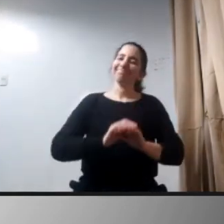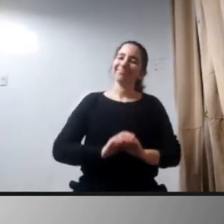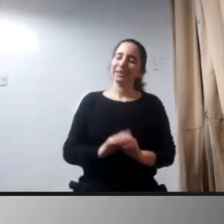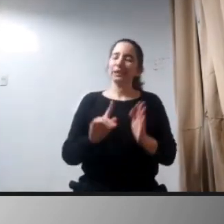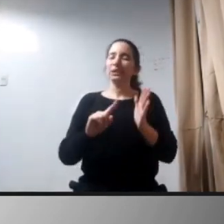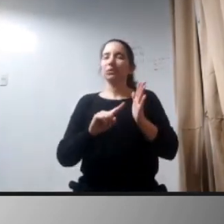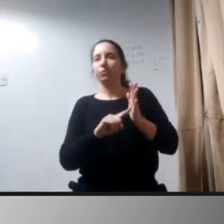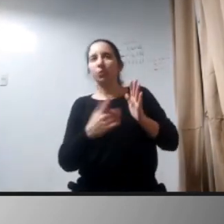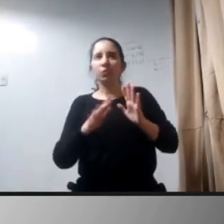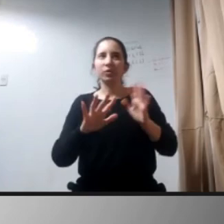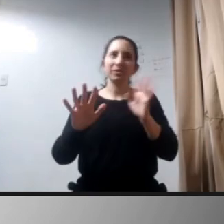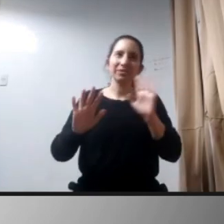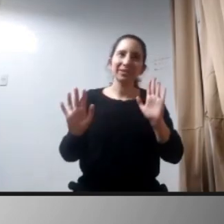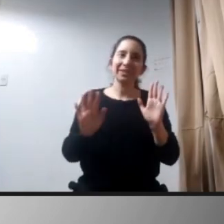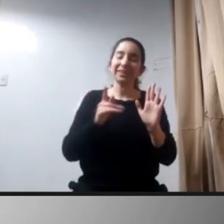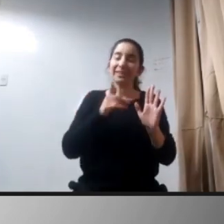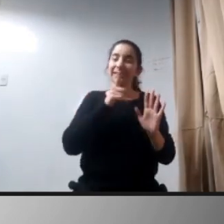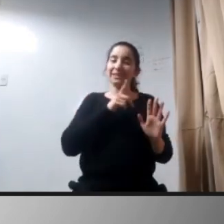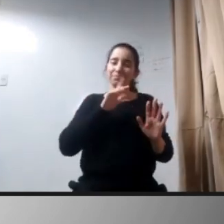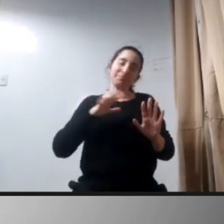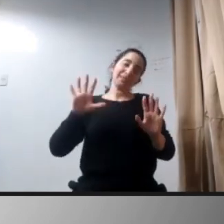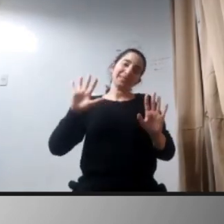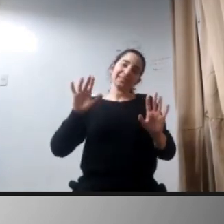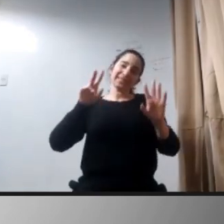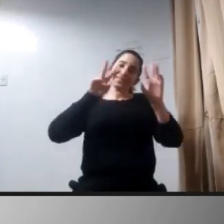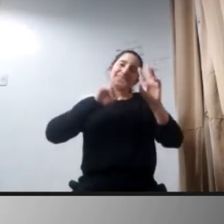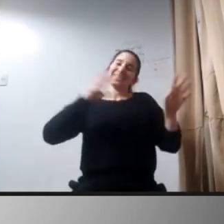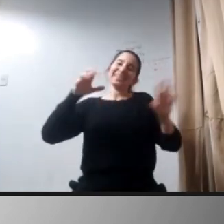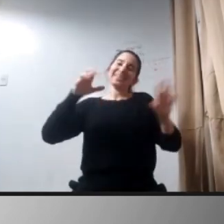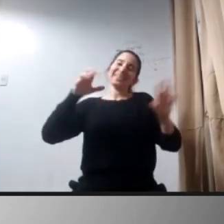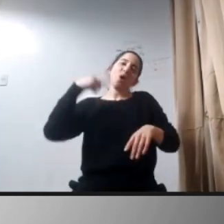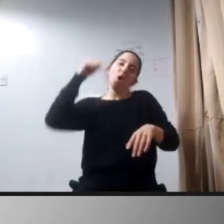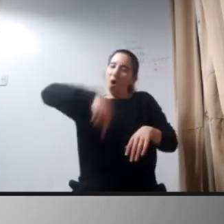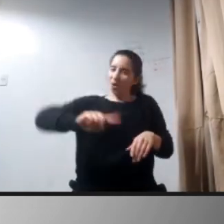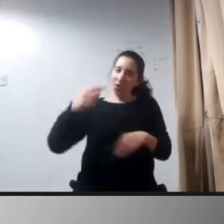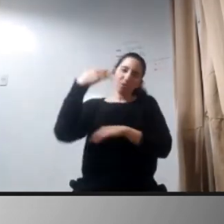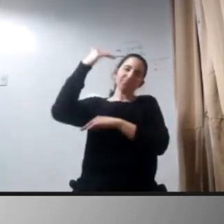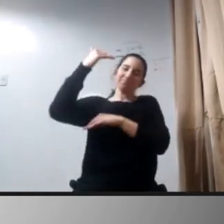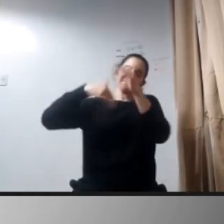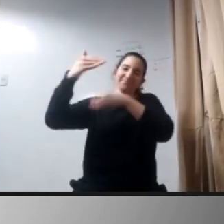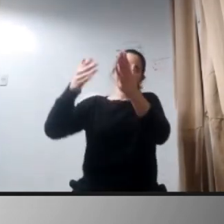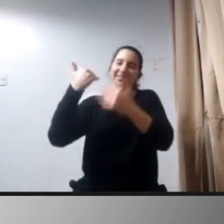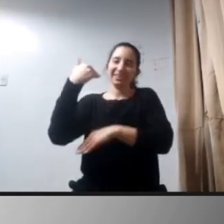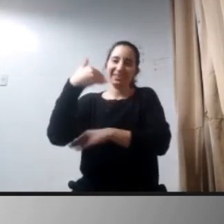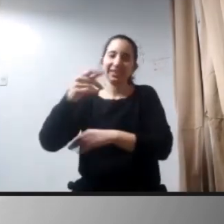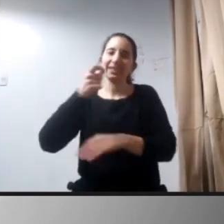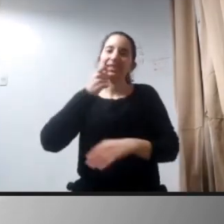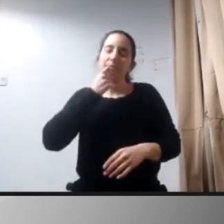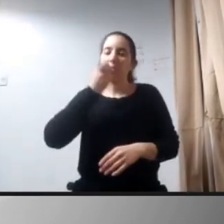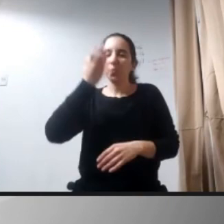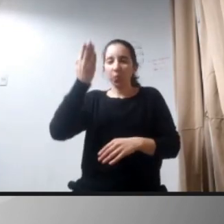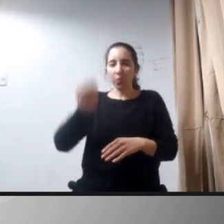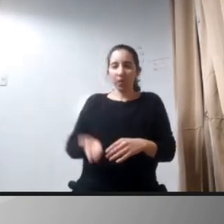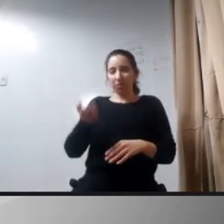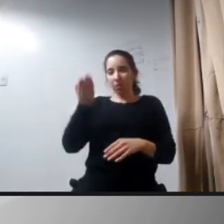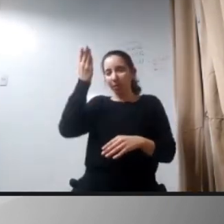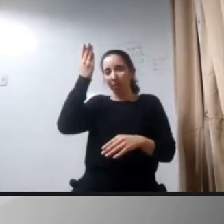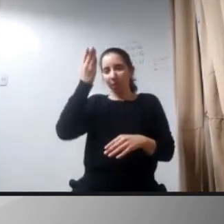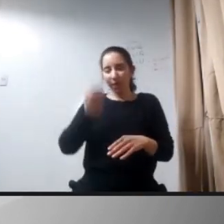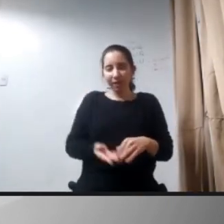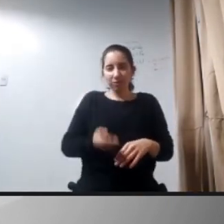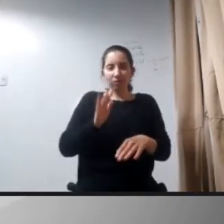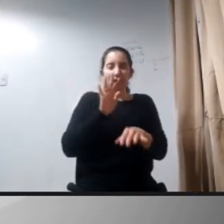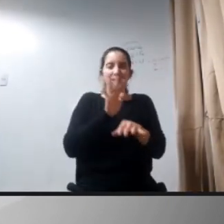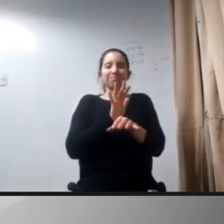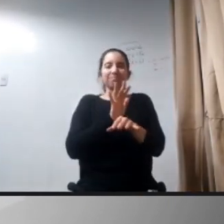esto ya para motivo de continuar en otras charlas, me parece, el tema de la eutanasia, pero tiene mucho que ver con